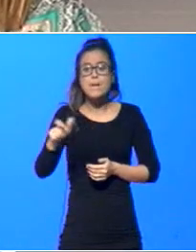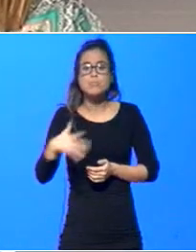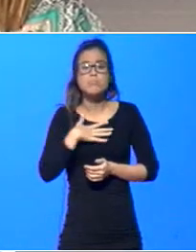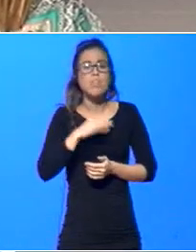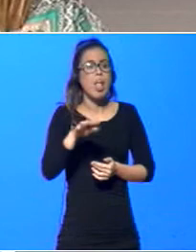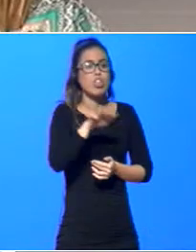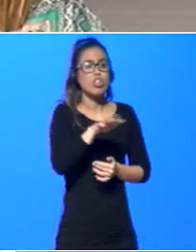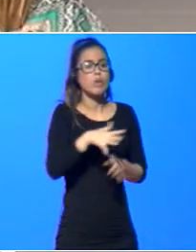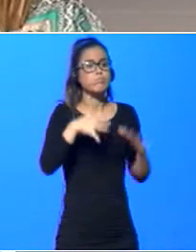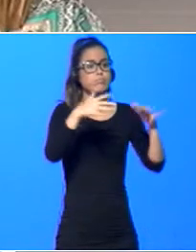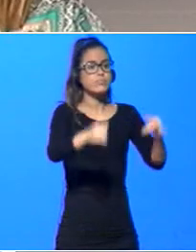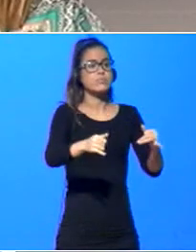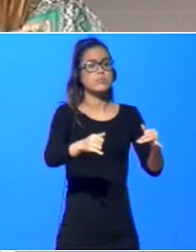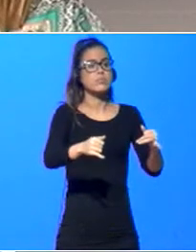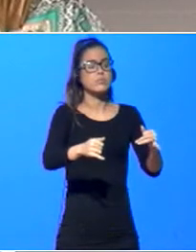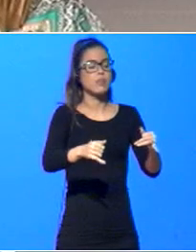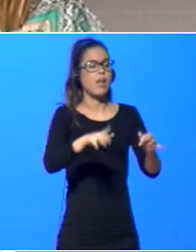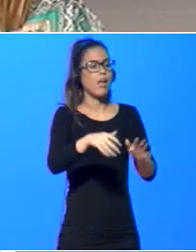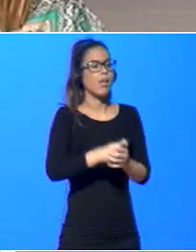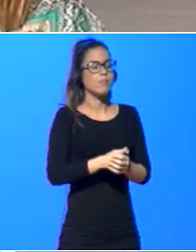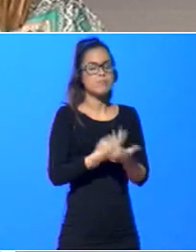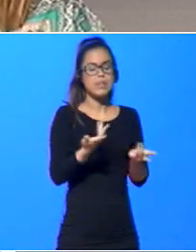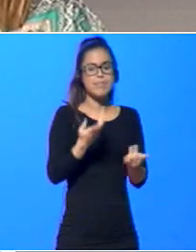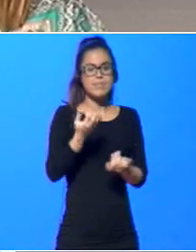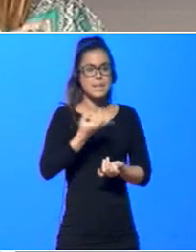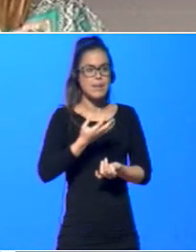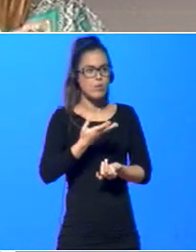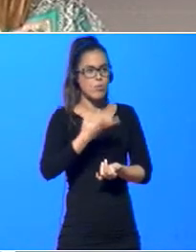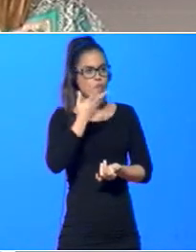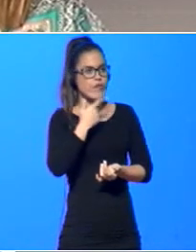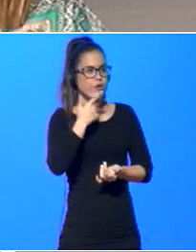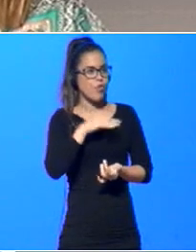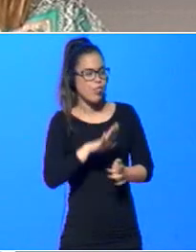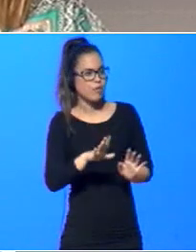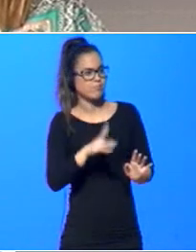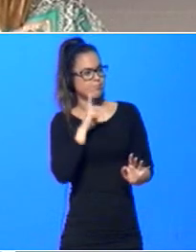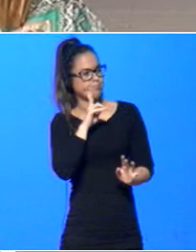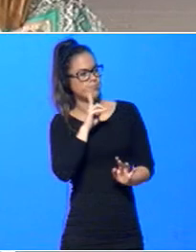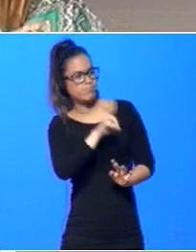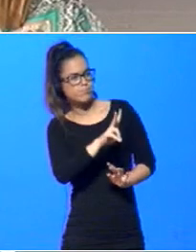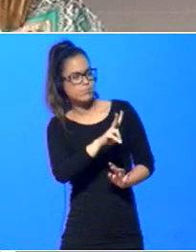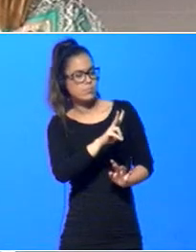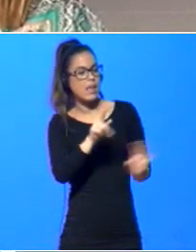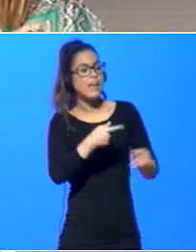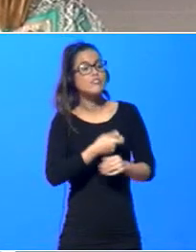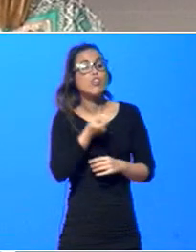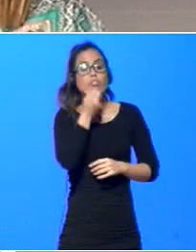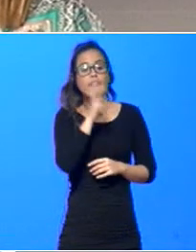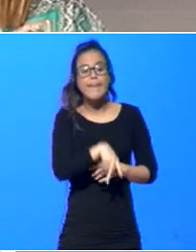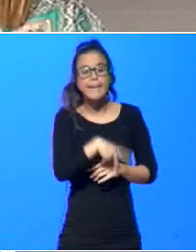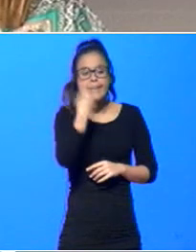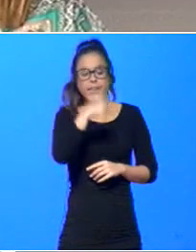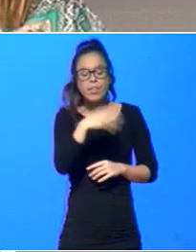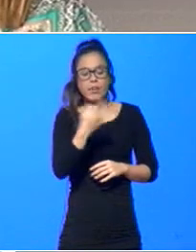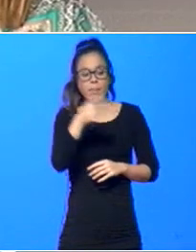sitio y la tienen que reconocer, tienen que esperar de él. Y eso lo tiene que saber hacer un docente. El decreto